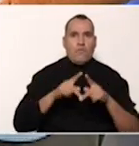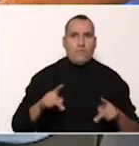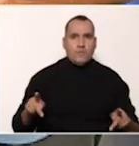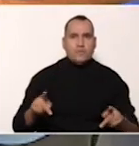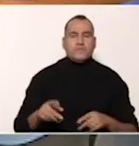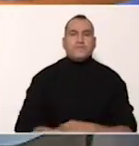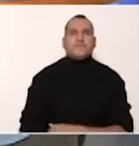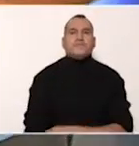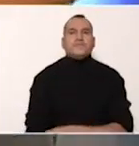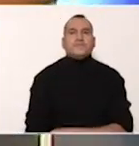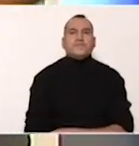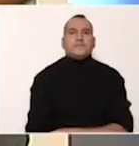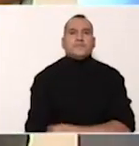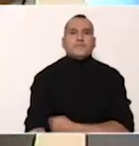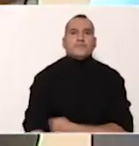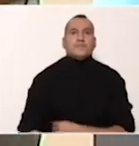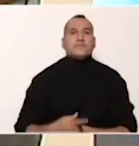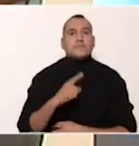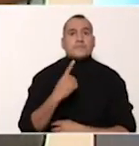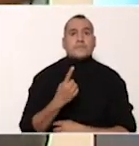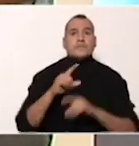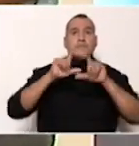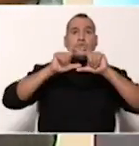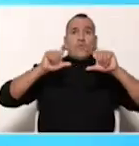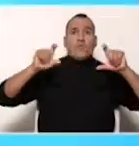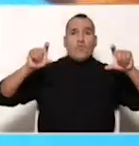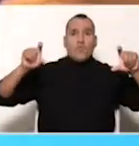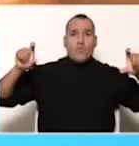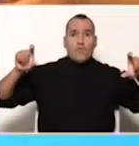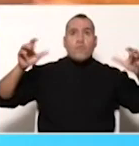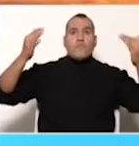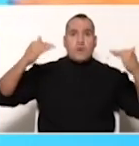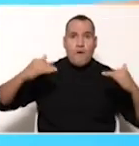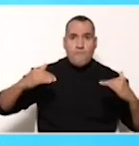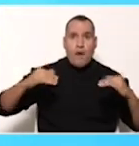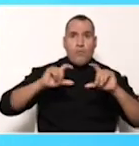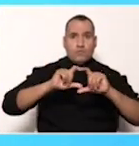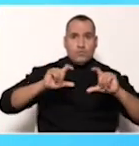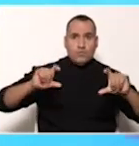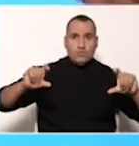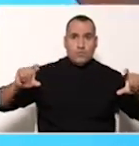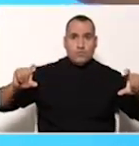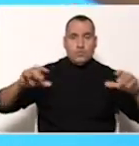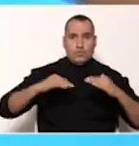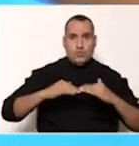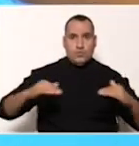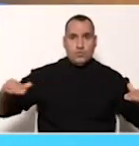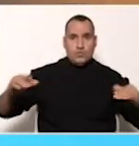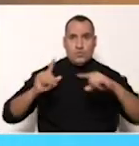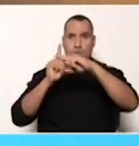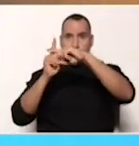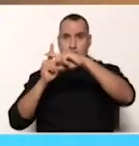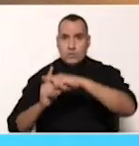dos polinomios se debe colocar un polinomio arriba y un polinomio abajo. Se debe